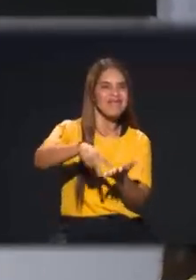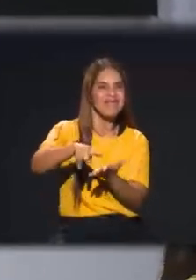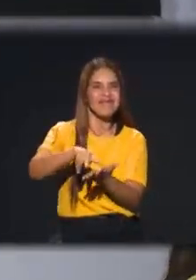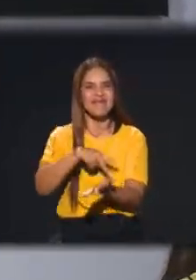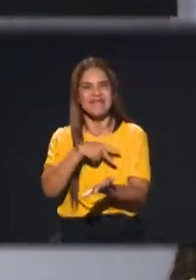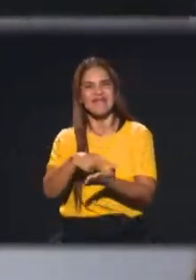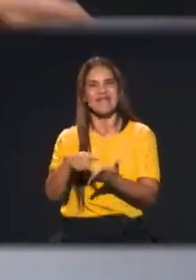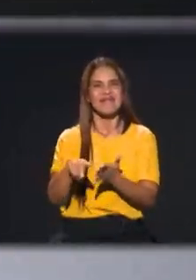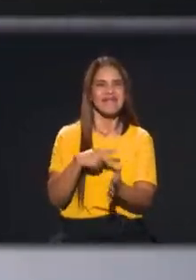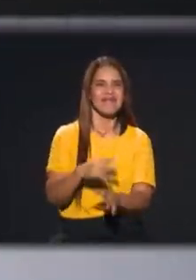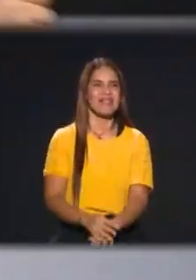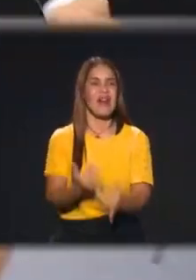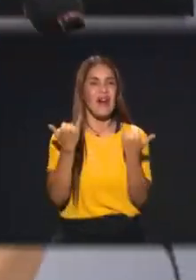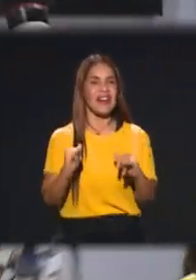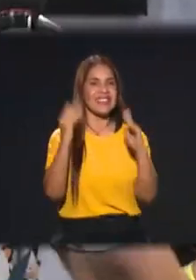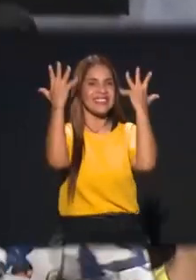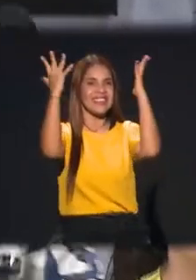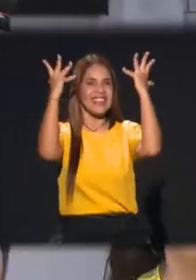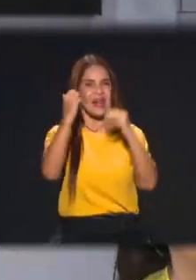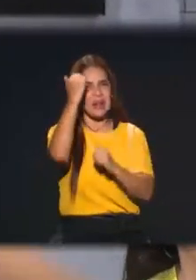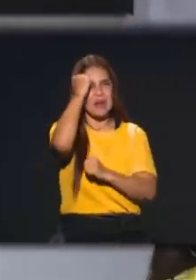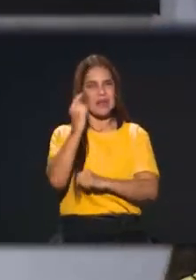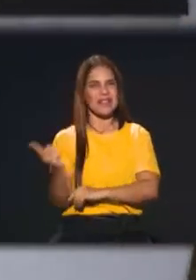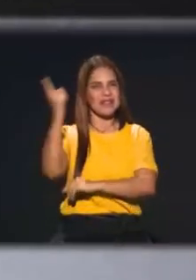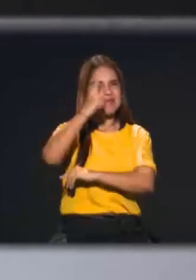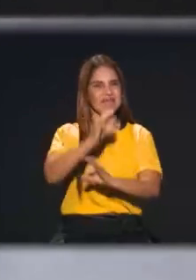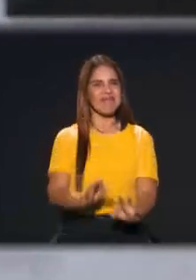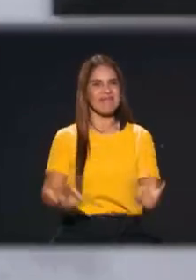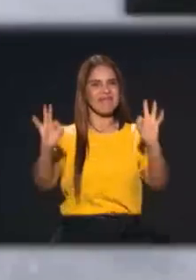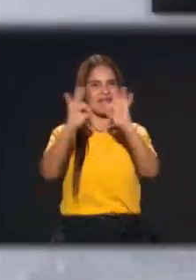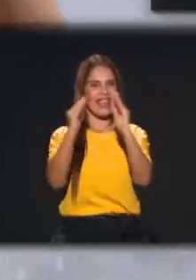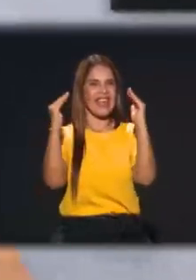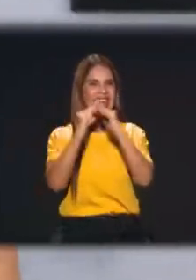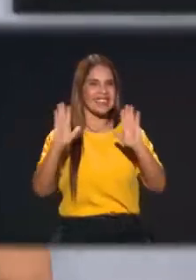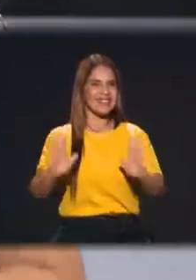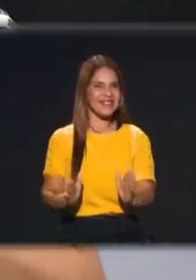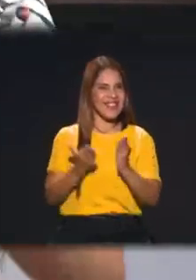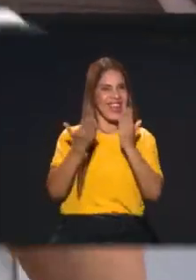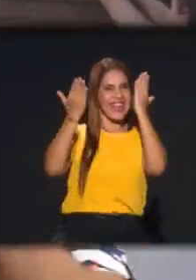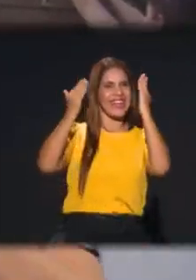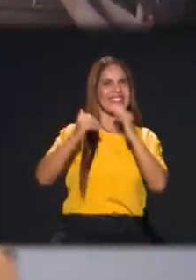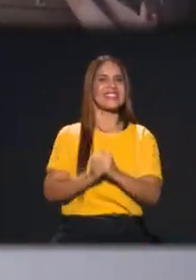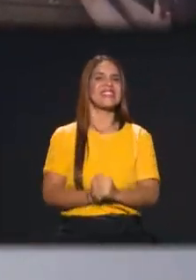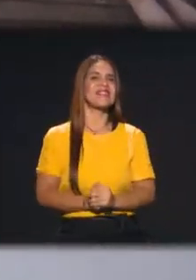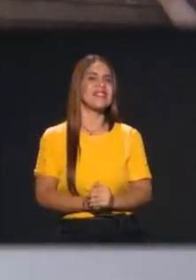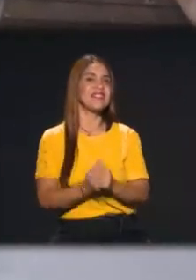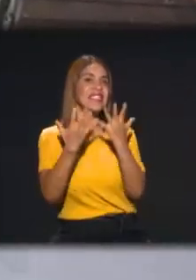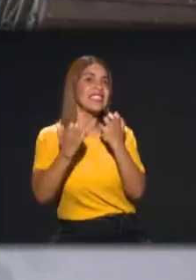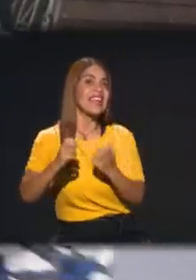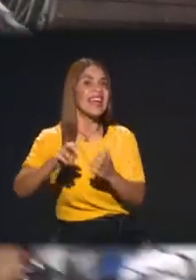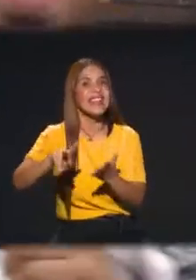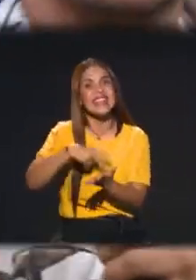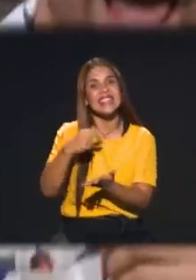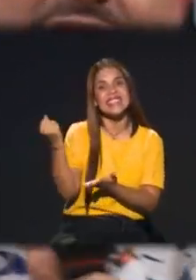Eso, sabroso. Estamos celebrando el día del maestro. Fiesta en la casa, arriba. Si lo que quieres es